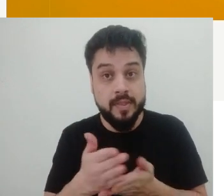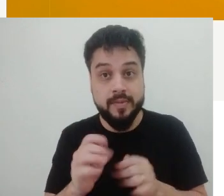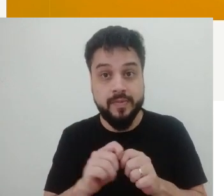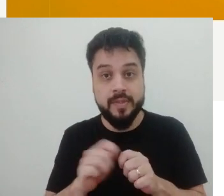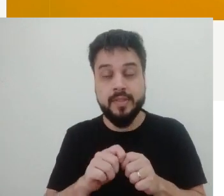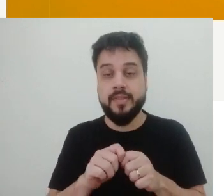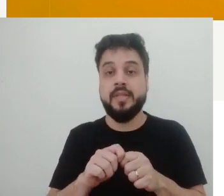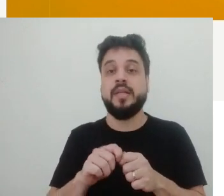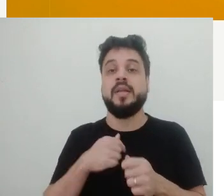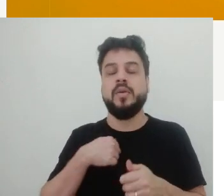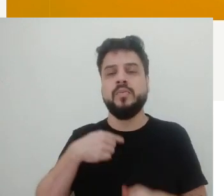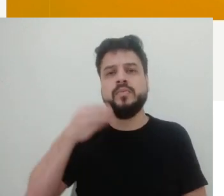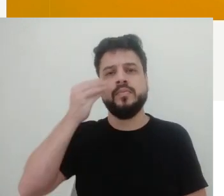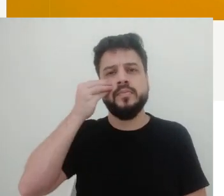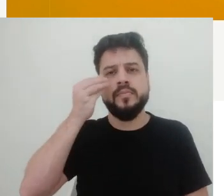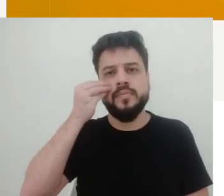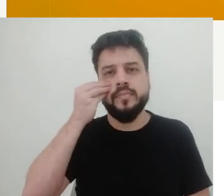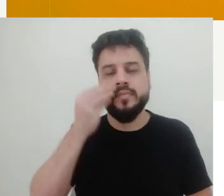región.